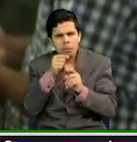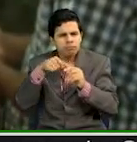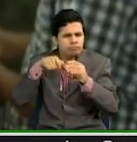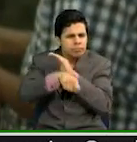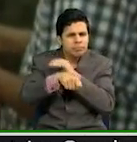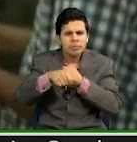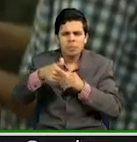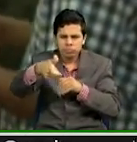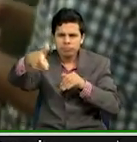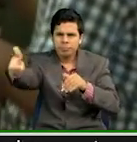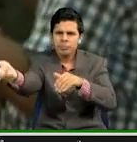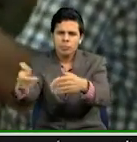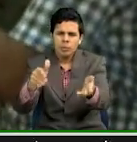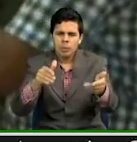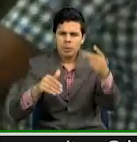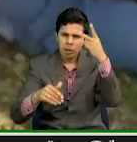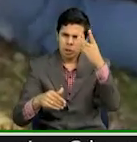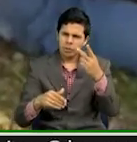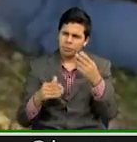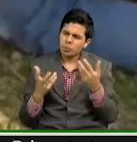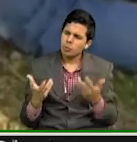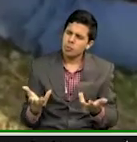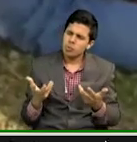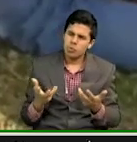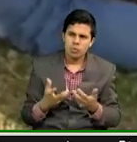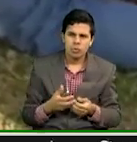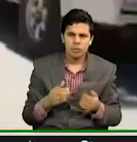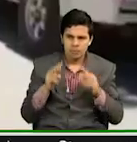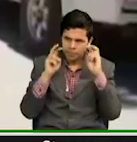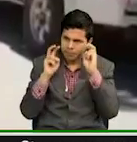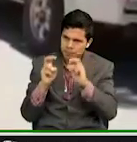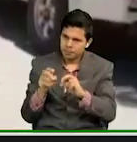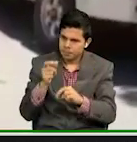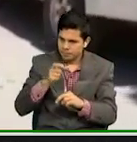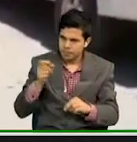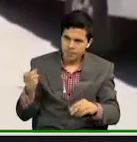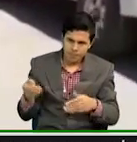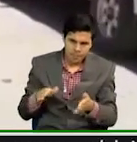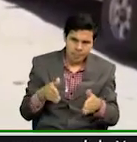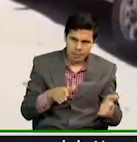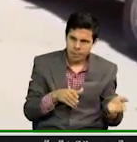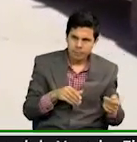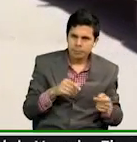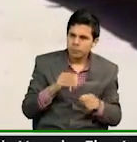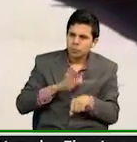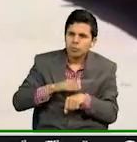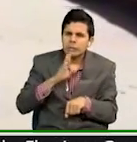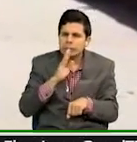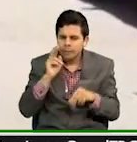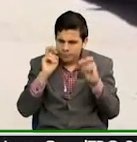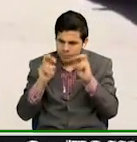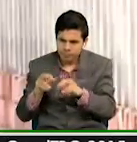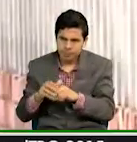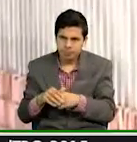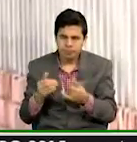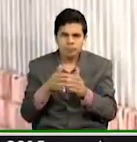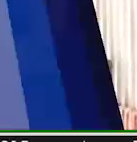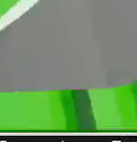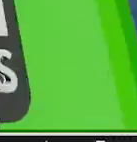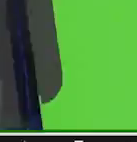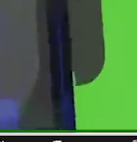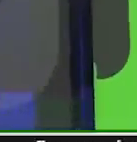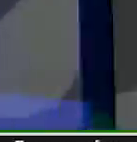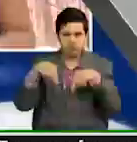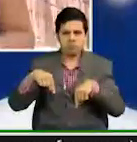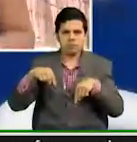registrados en las últimas horas en norte de santander y establecer los móviles de los hechos y posteriormente los culpables es una información que tenemos por el momento desde la